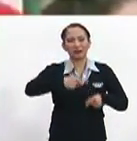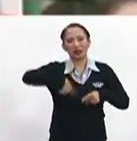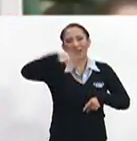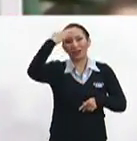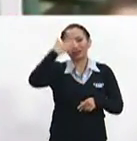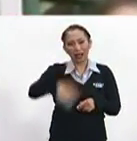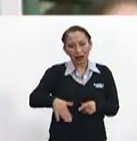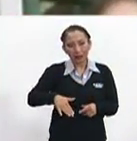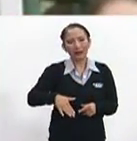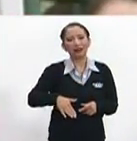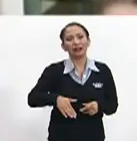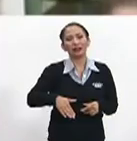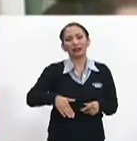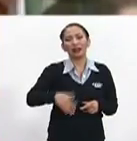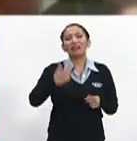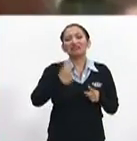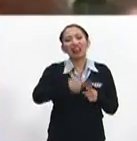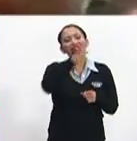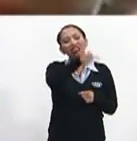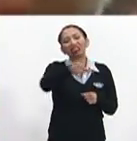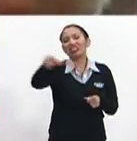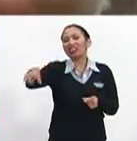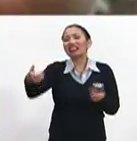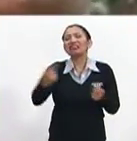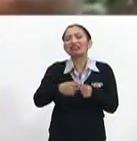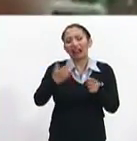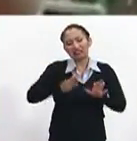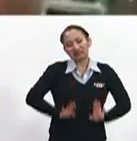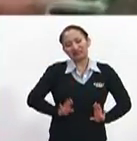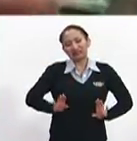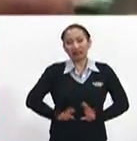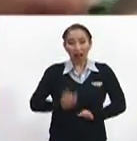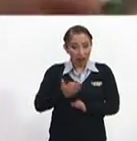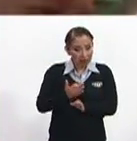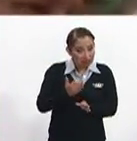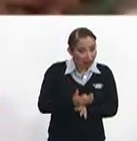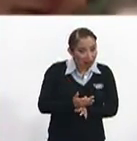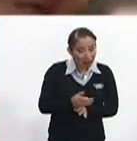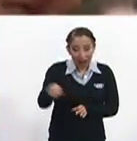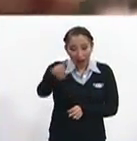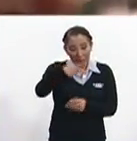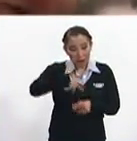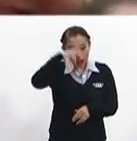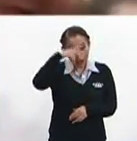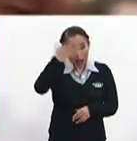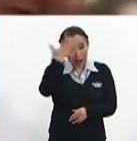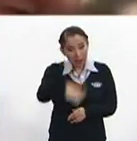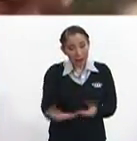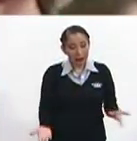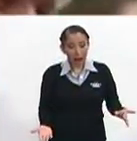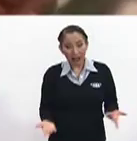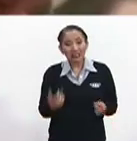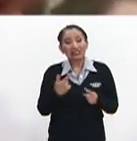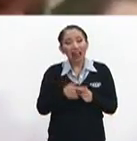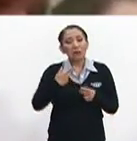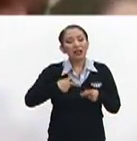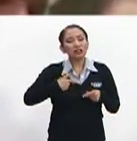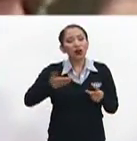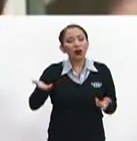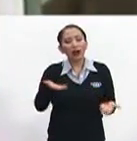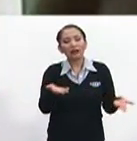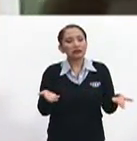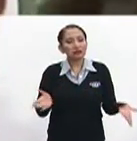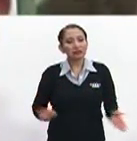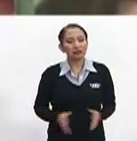sabe quién es quién. A estas alturas ya los mexicanos saben quién es quién.